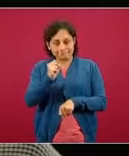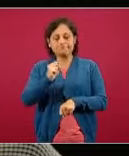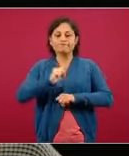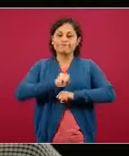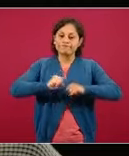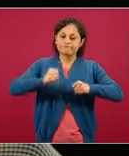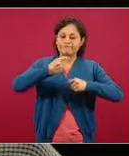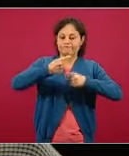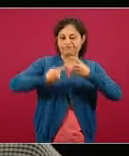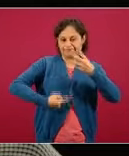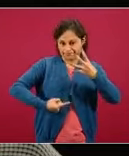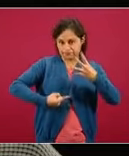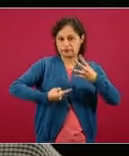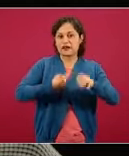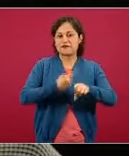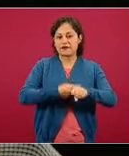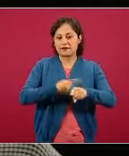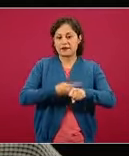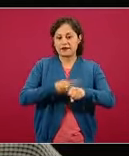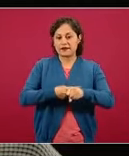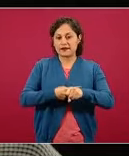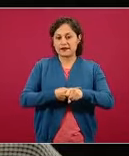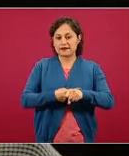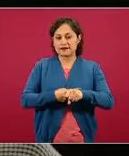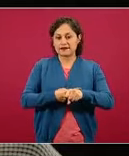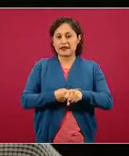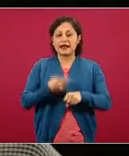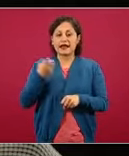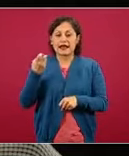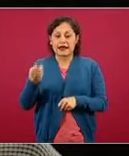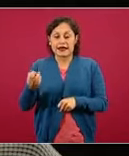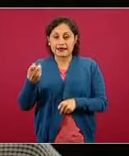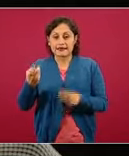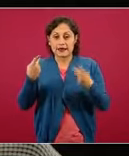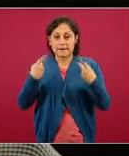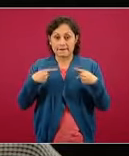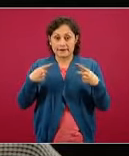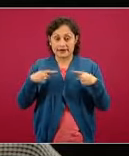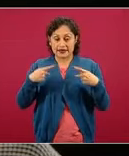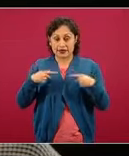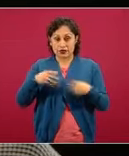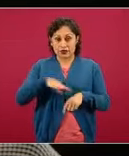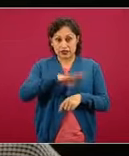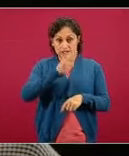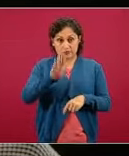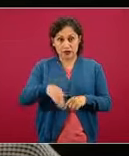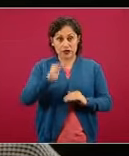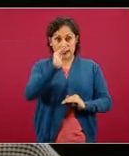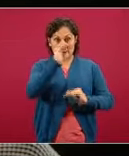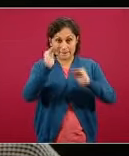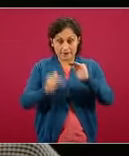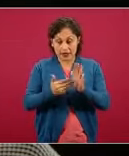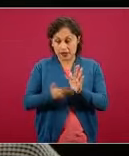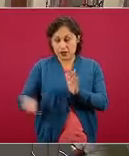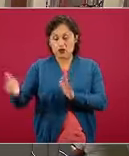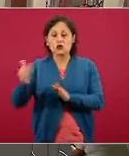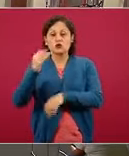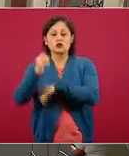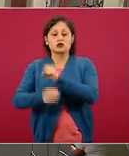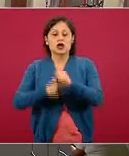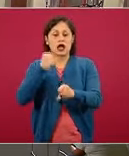estas, si por eso va a disminuir la cantidad de muertos por estas comorbilidades en el país durante este año, ¿no? O